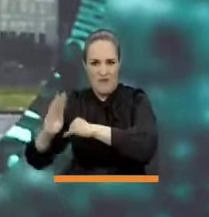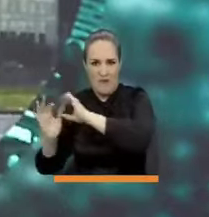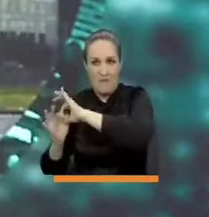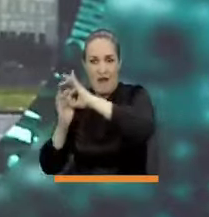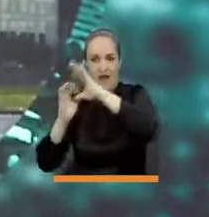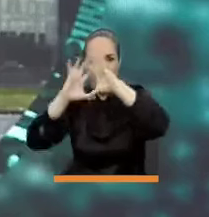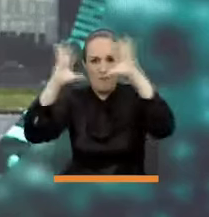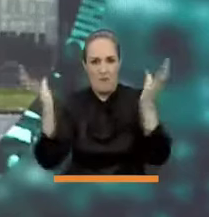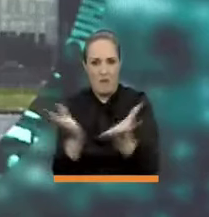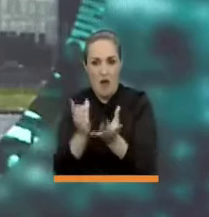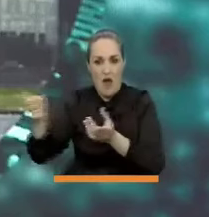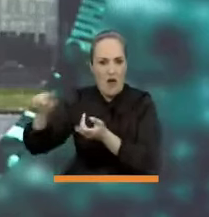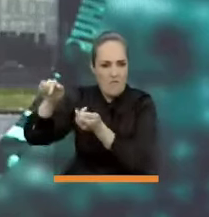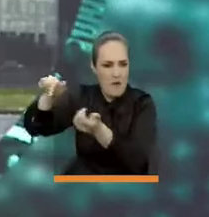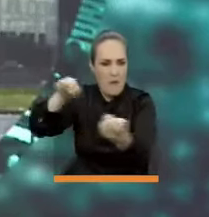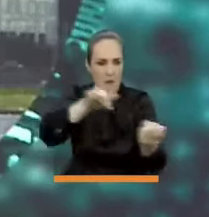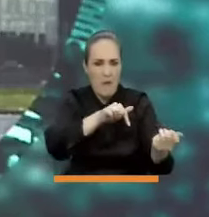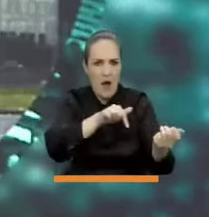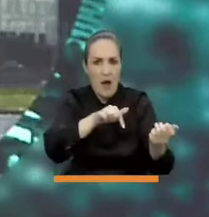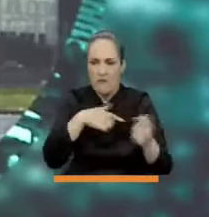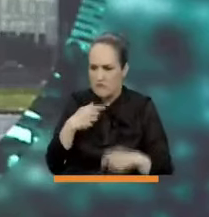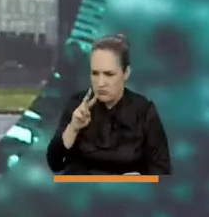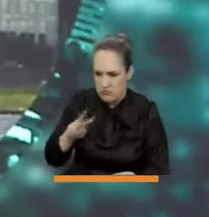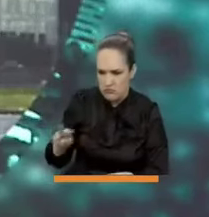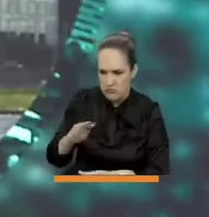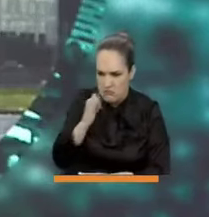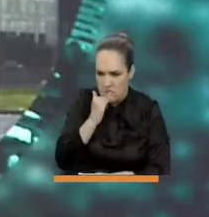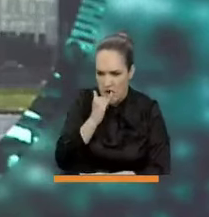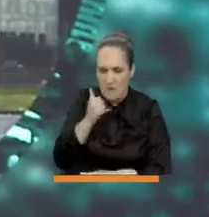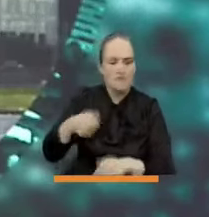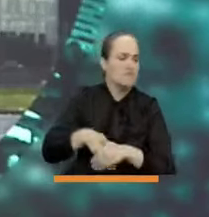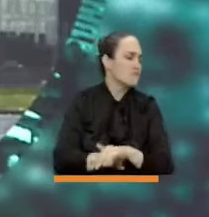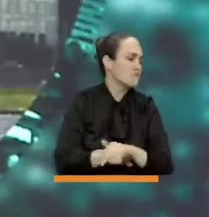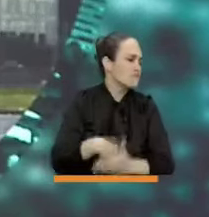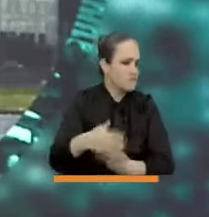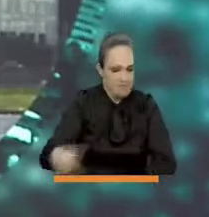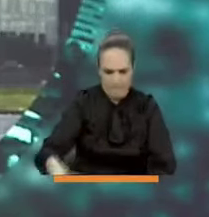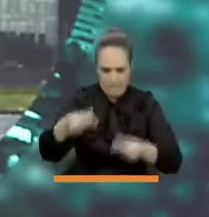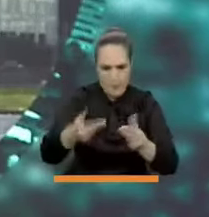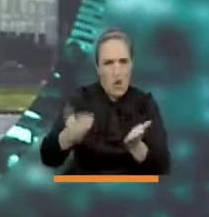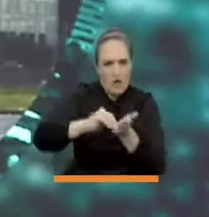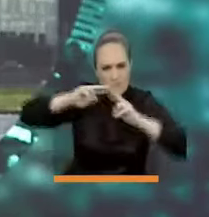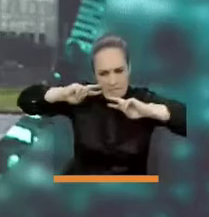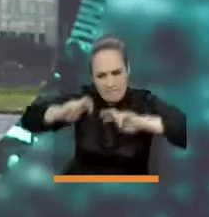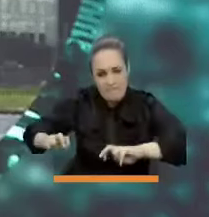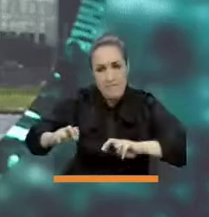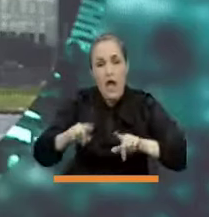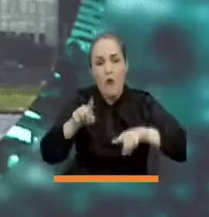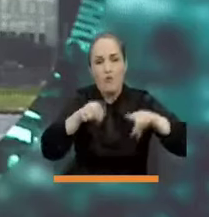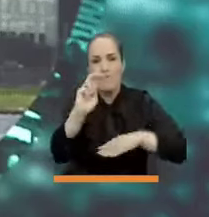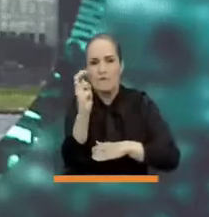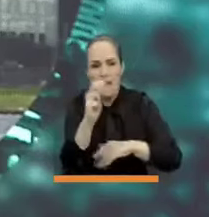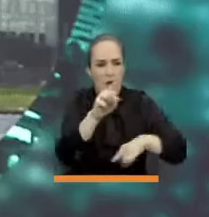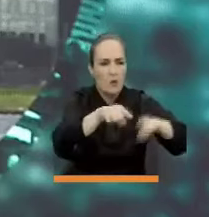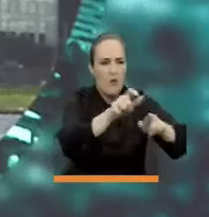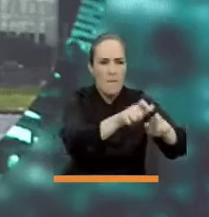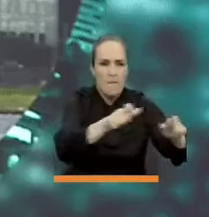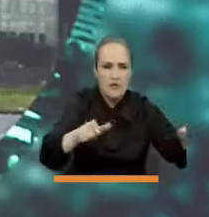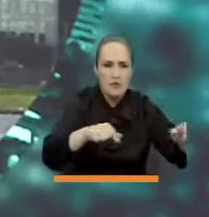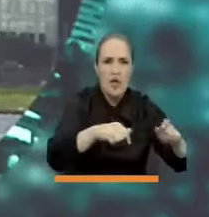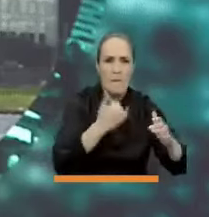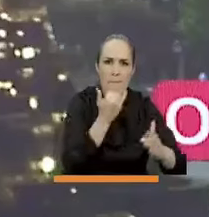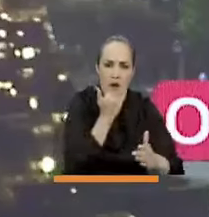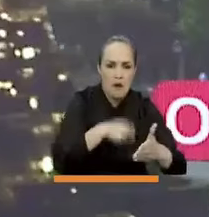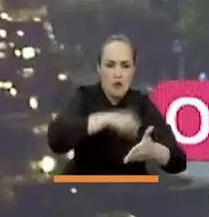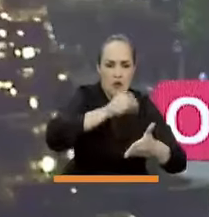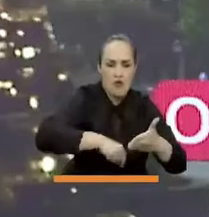Otro de los casos más sonados y que es de lejos el hecho de corrupción más grande en Latinoamérica es el caso Odebrecht, que tendrá un